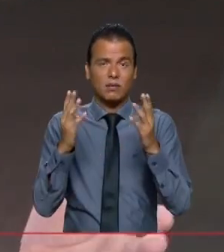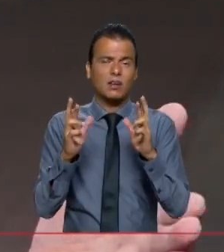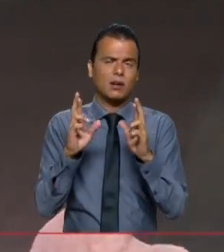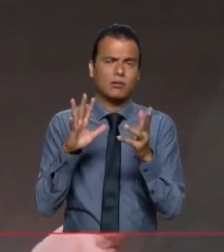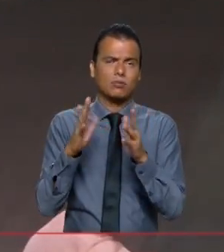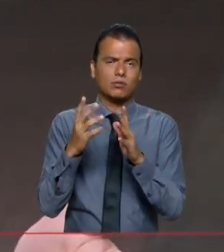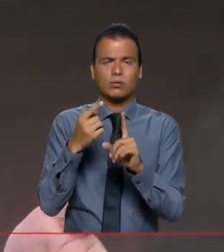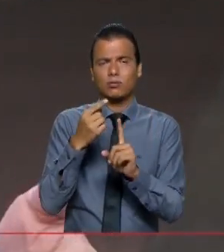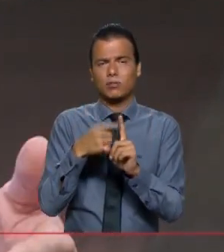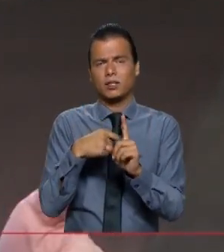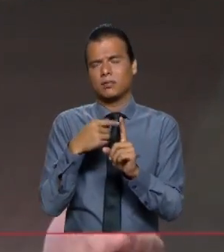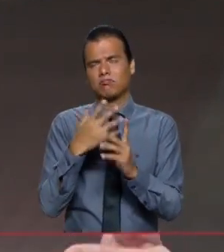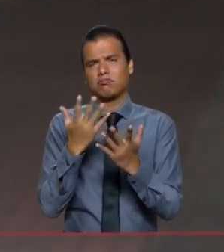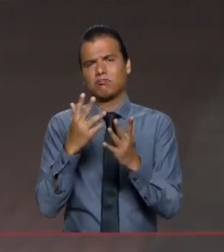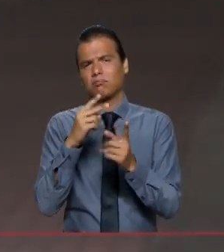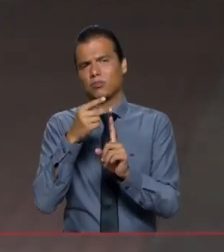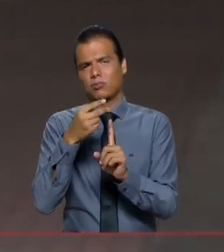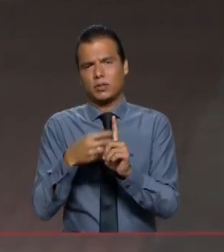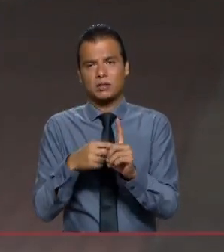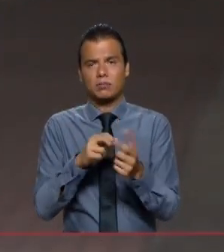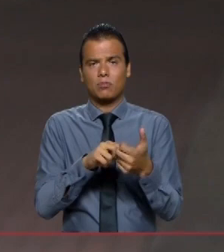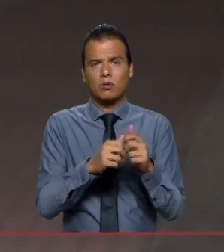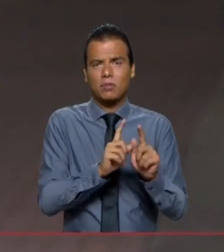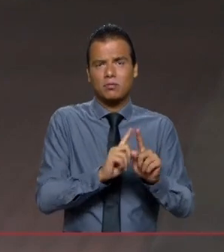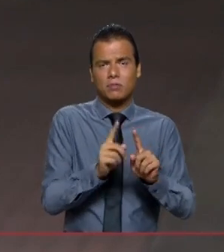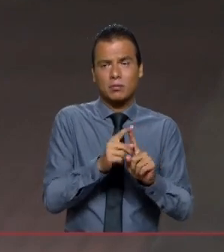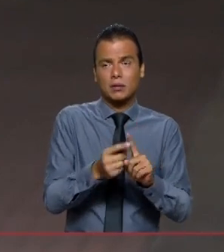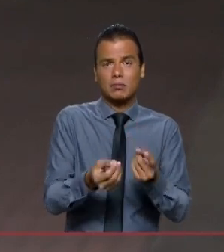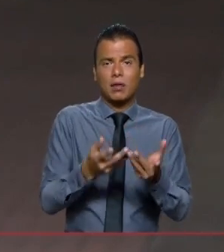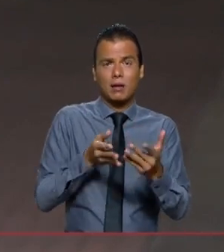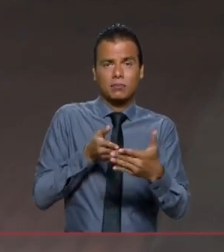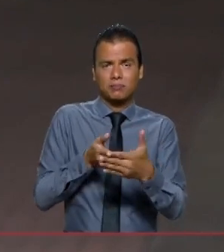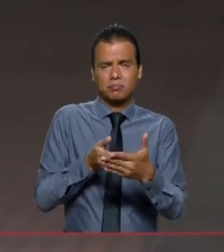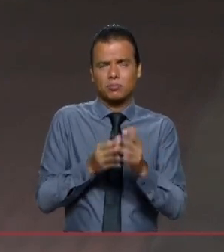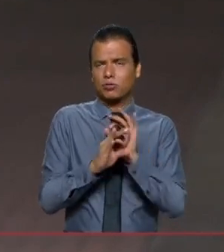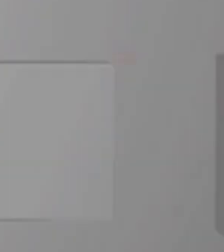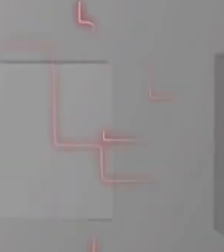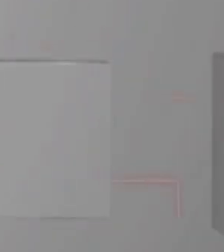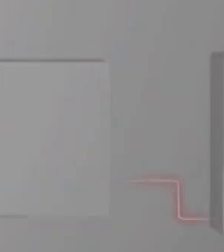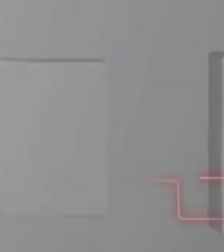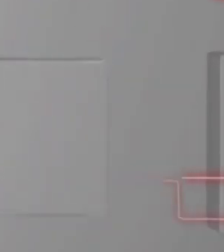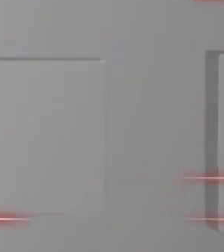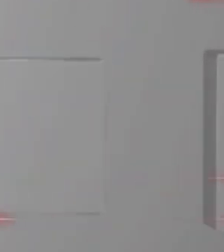mes y medio máximo, hemos superado estas dificultades, que es una dificultad de caja básicamente.